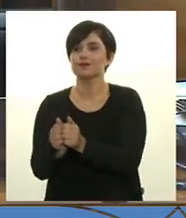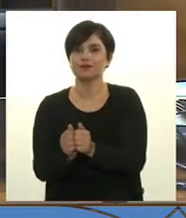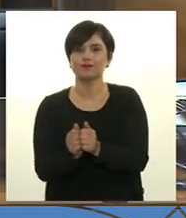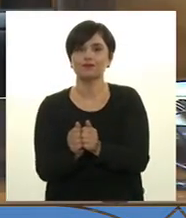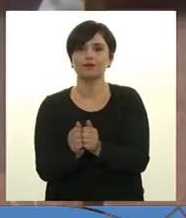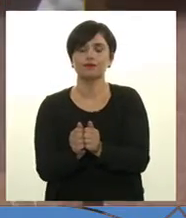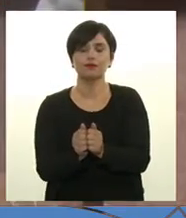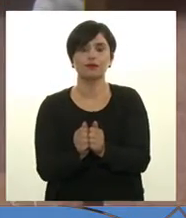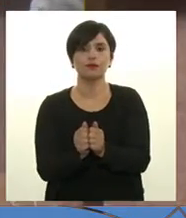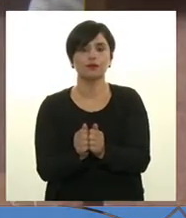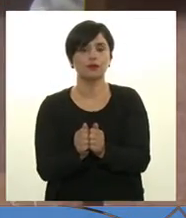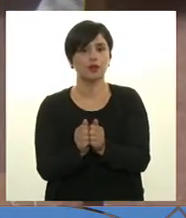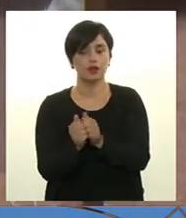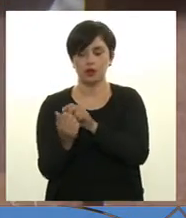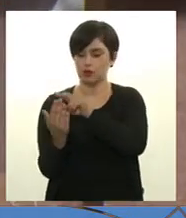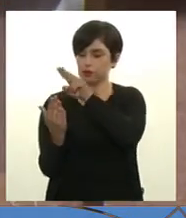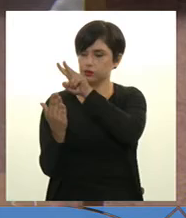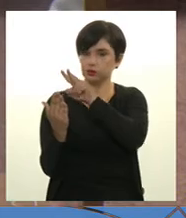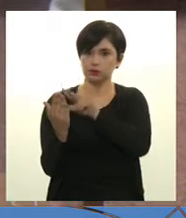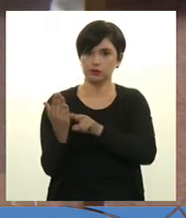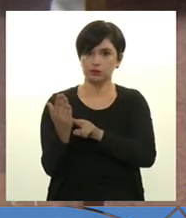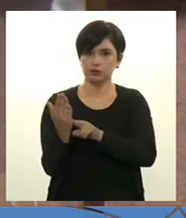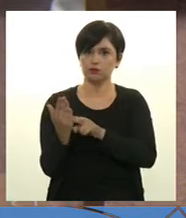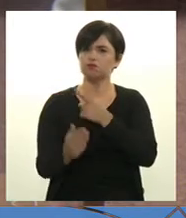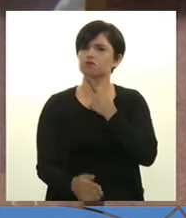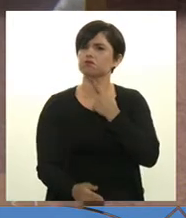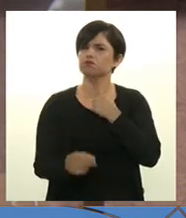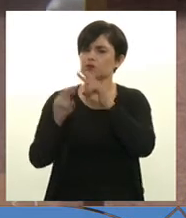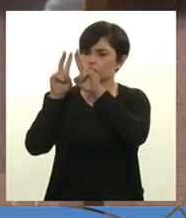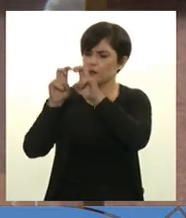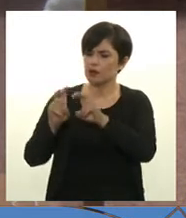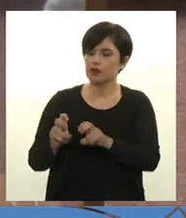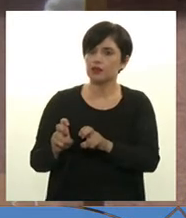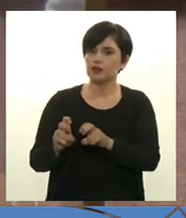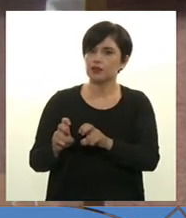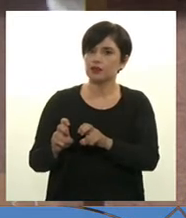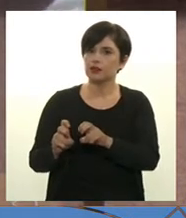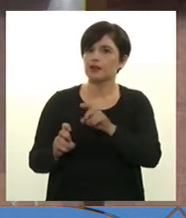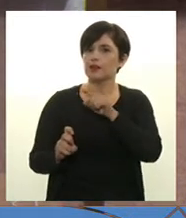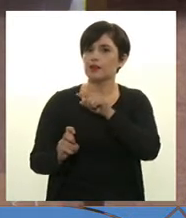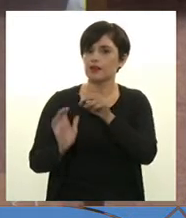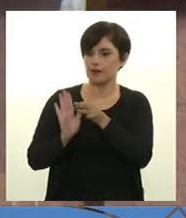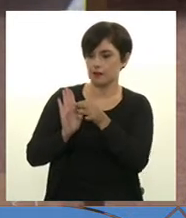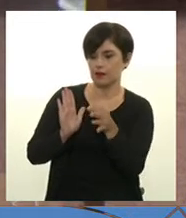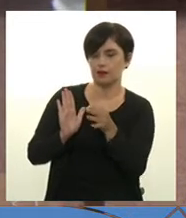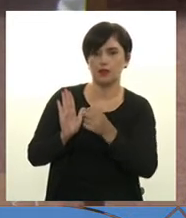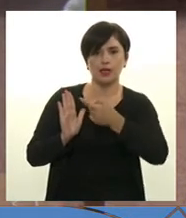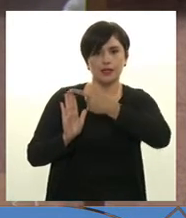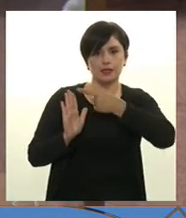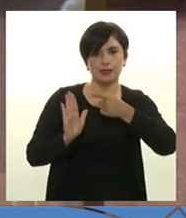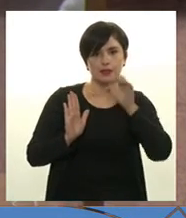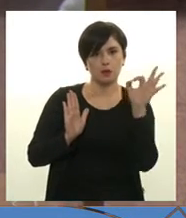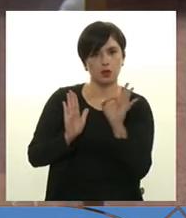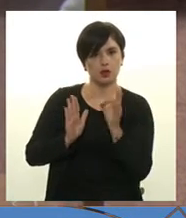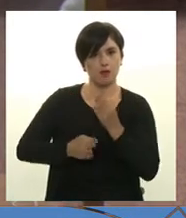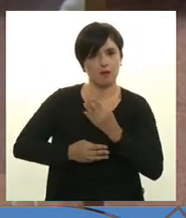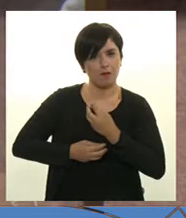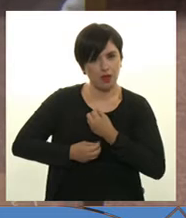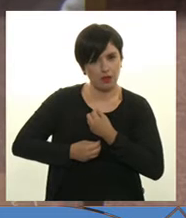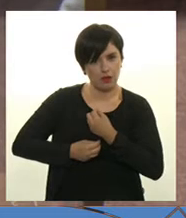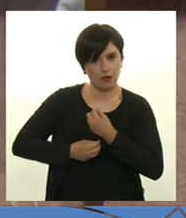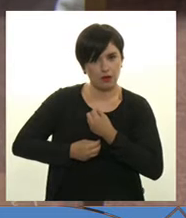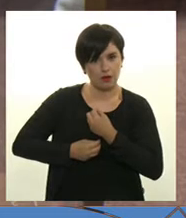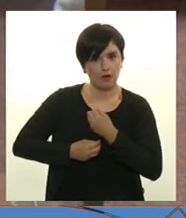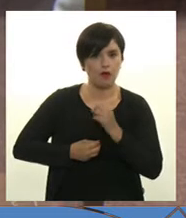acabo de leer un interesante estudio que indica que el 100 por ciento de nuestros miedos el